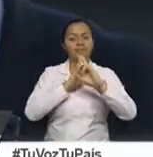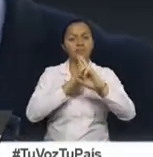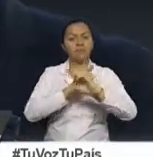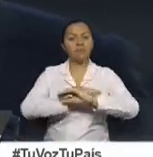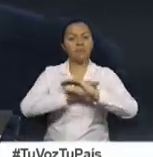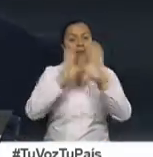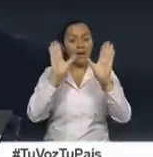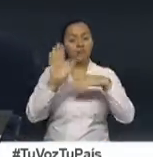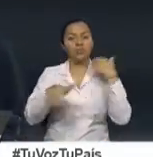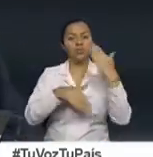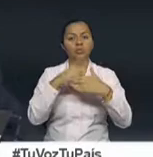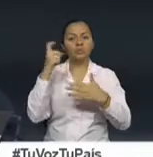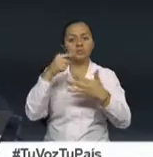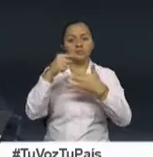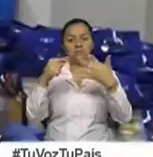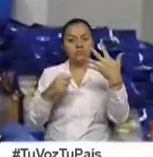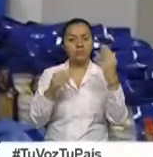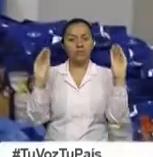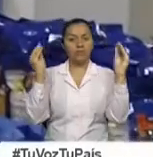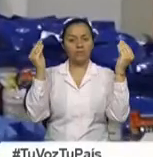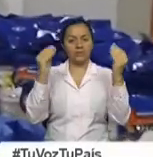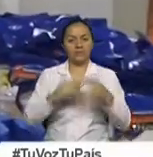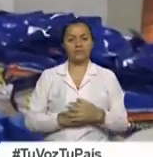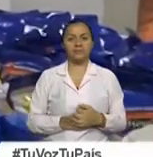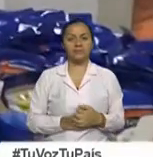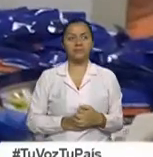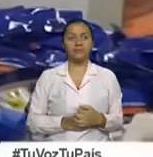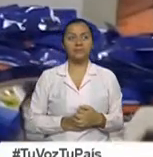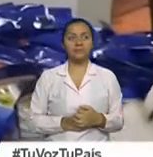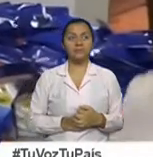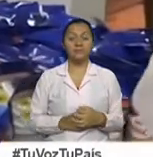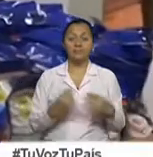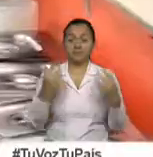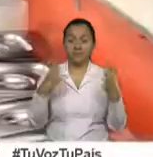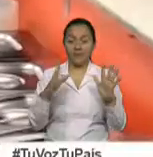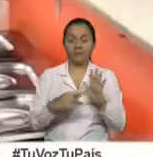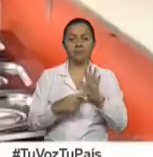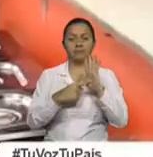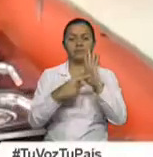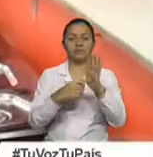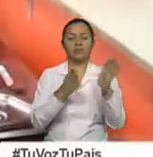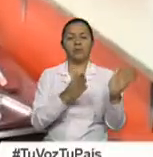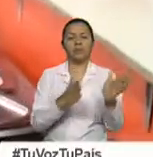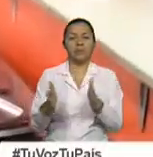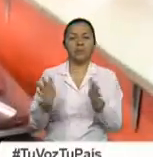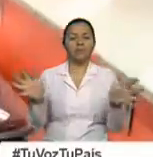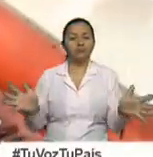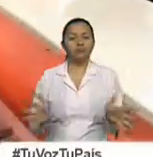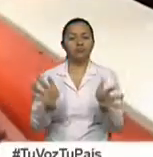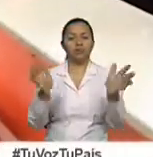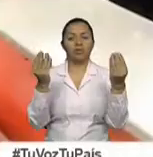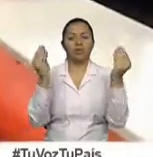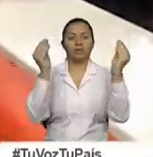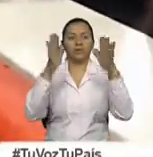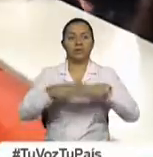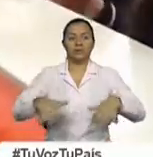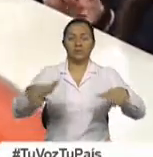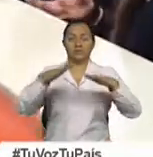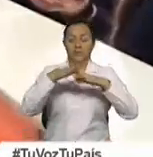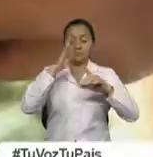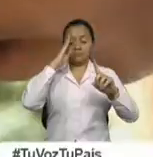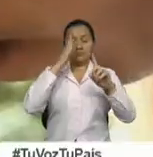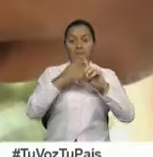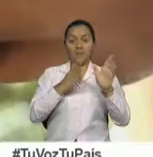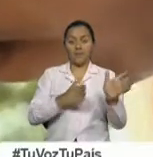a todas las necesidades de los jóvenes. En este contexto se presentó el programa Impulso Joven, que tiene como uno de sus ejes de